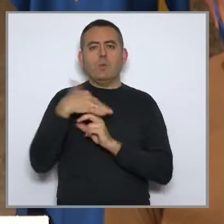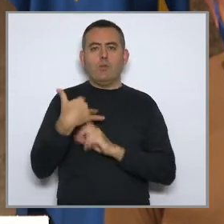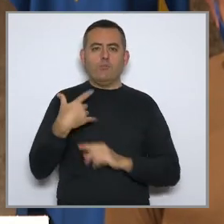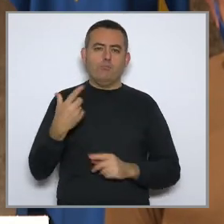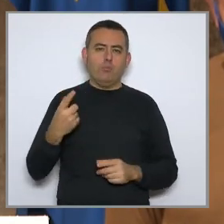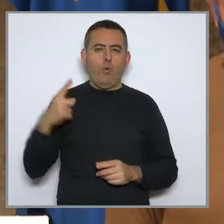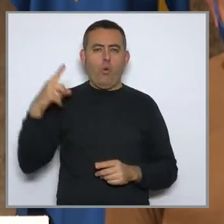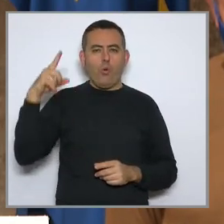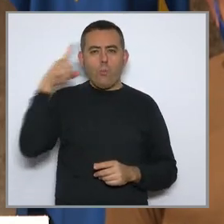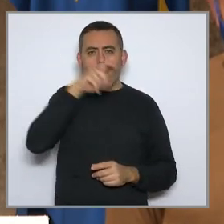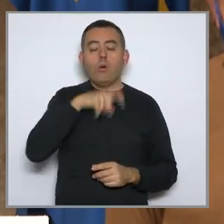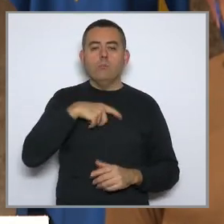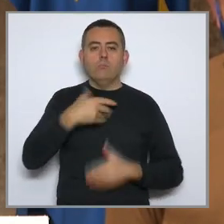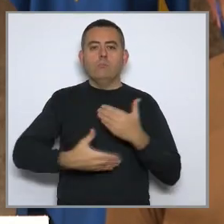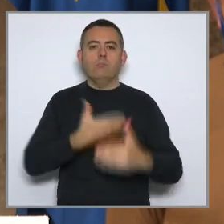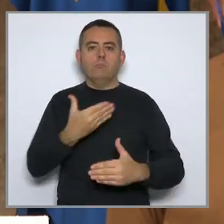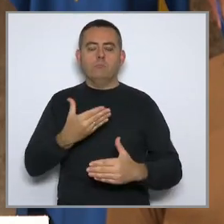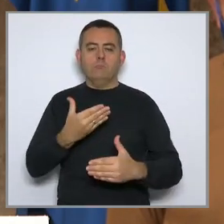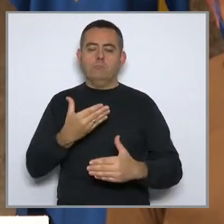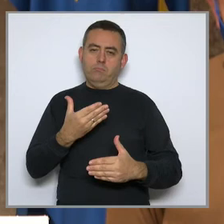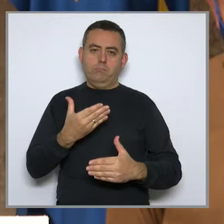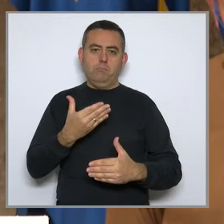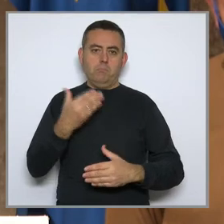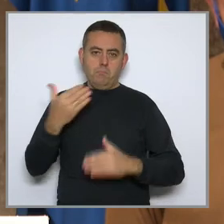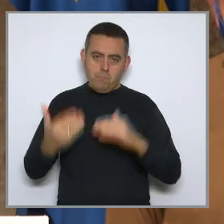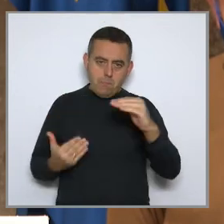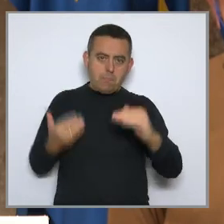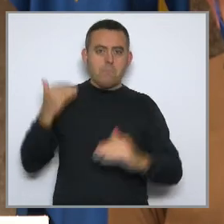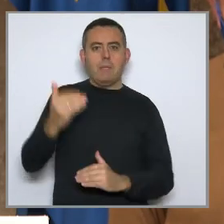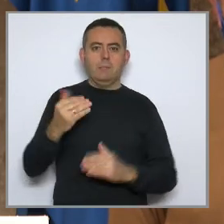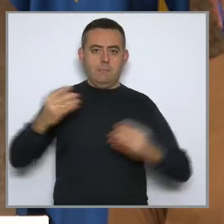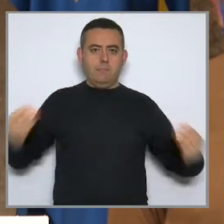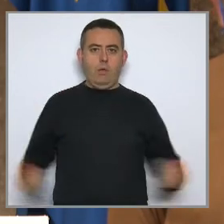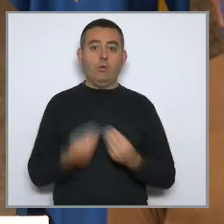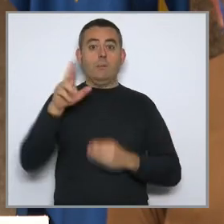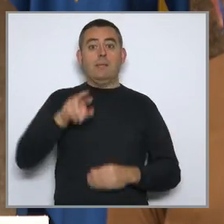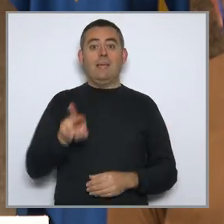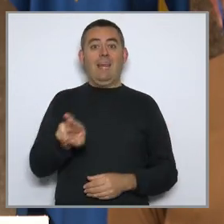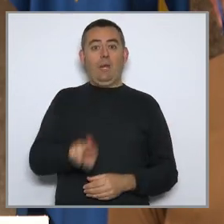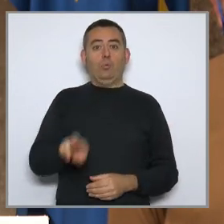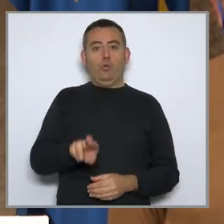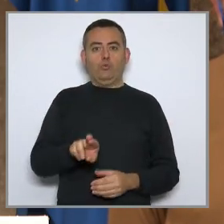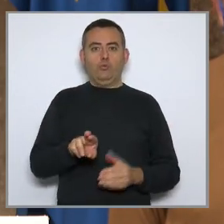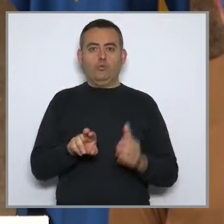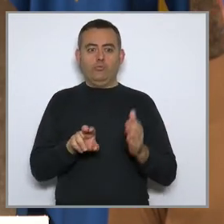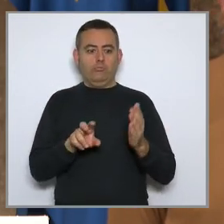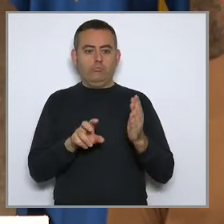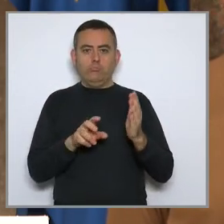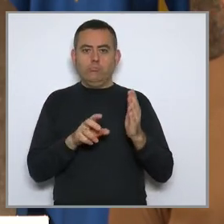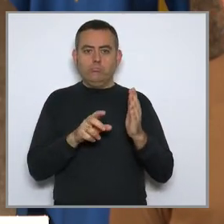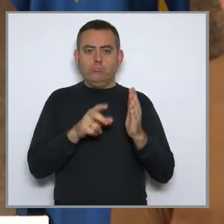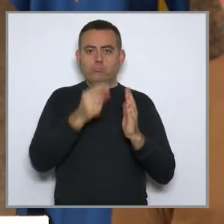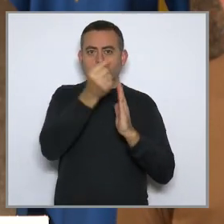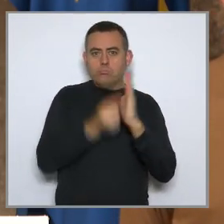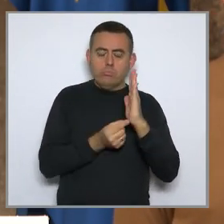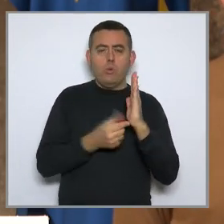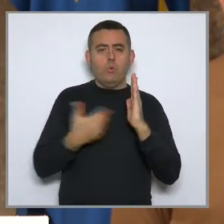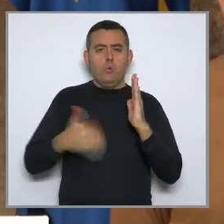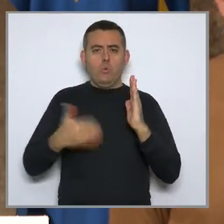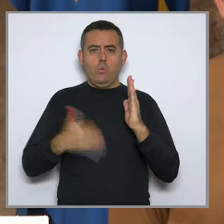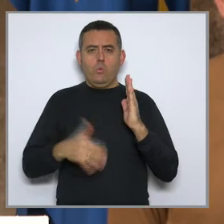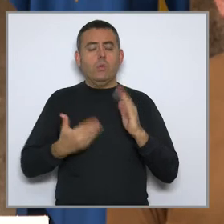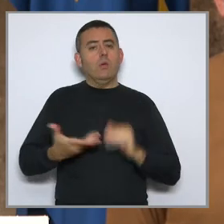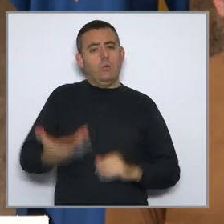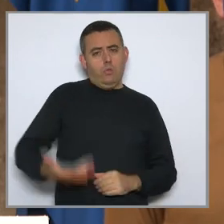el volumen de recursos que se van a disponer en esta ocasión, que son mucho más importantes que